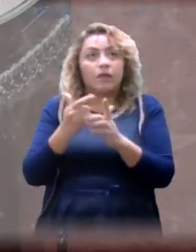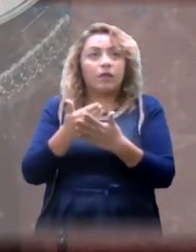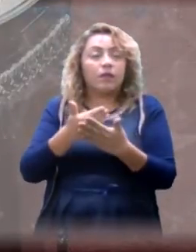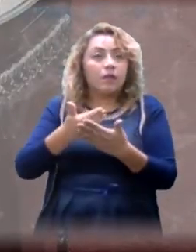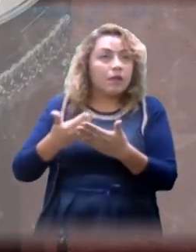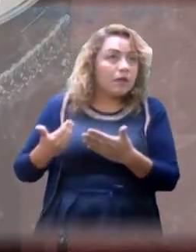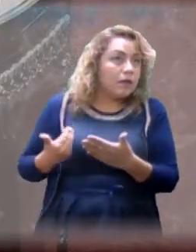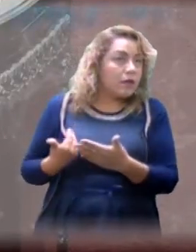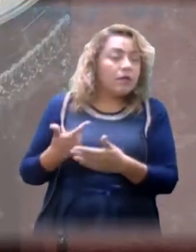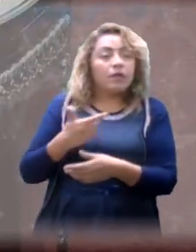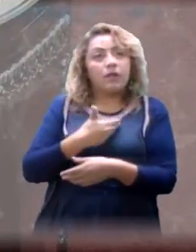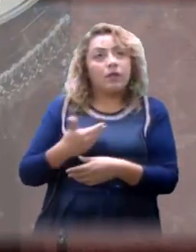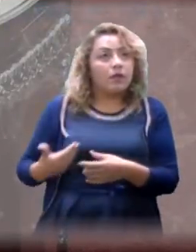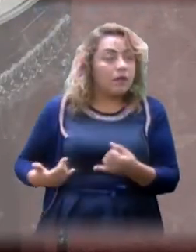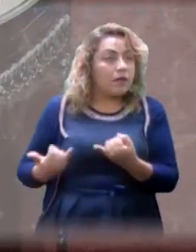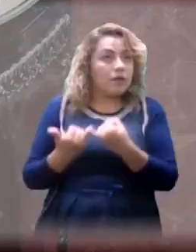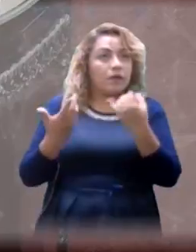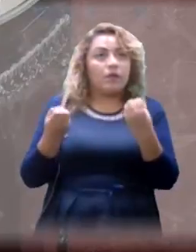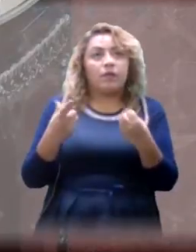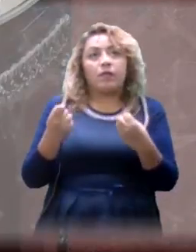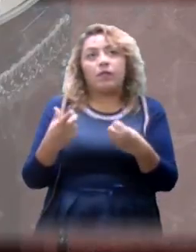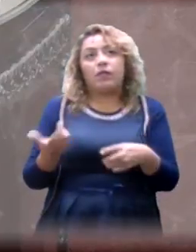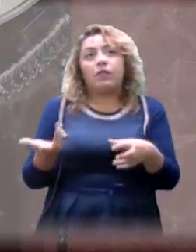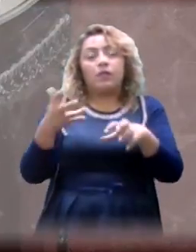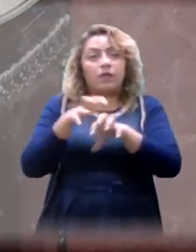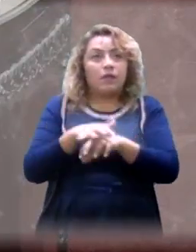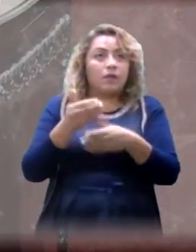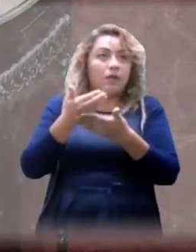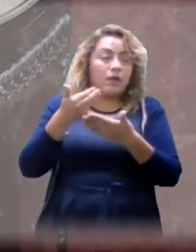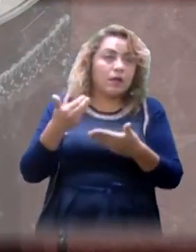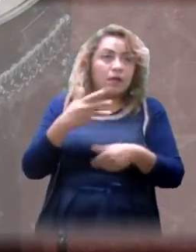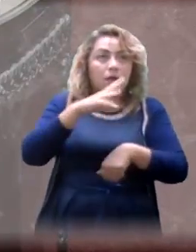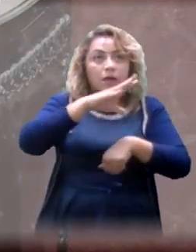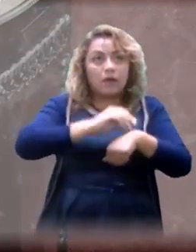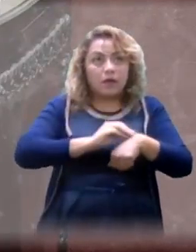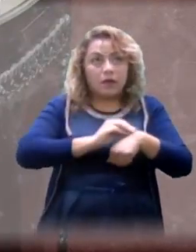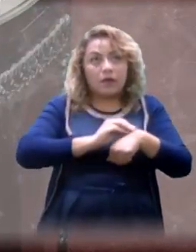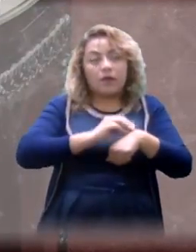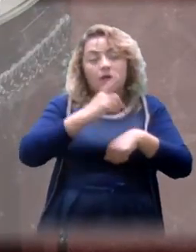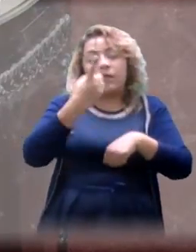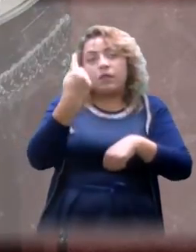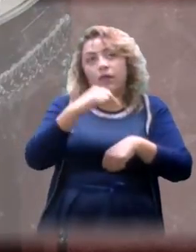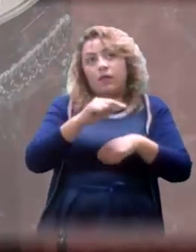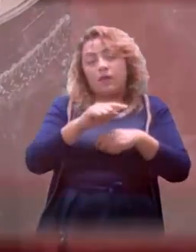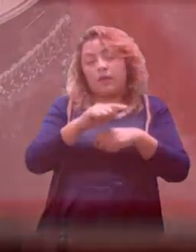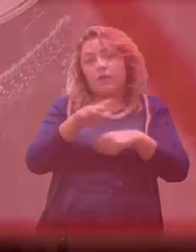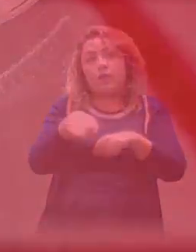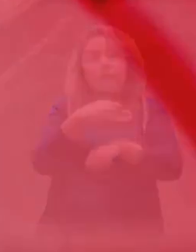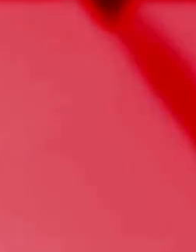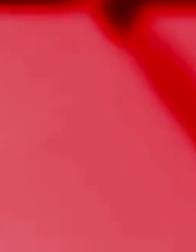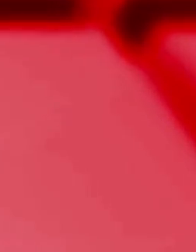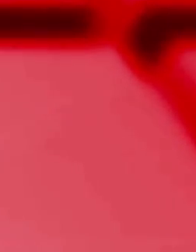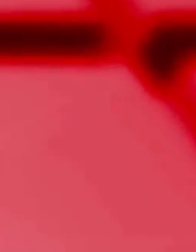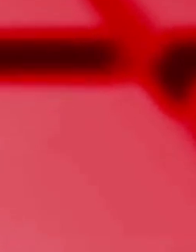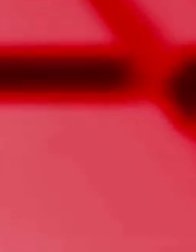e integraba antes del otorgamiento de la licencia para separarse de su cargo.